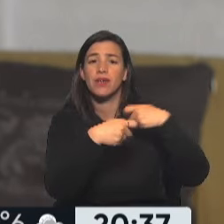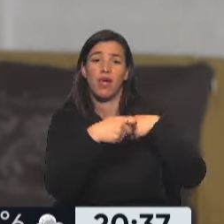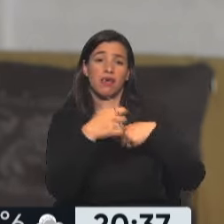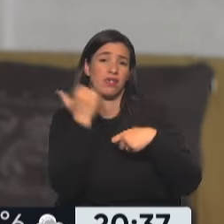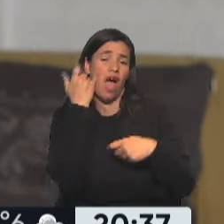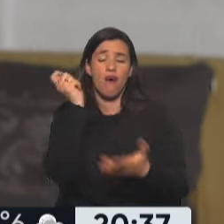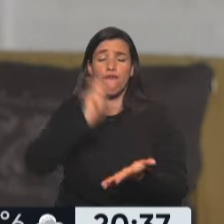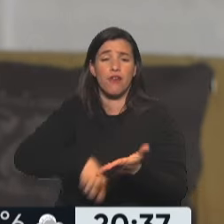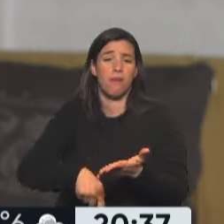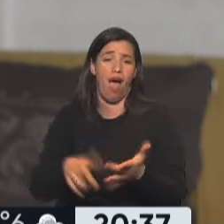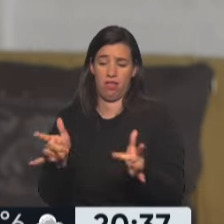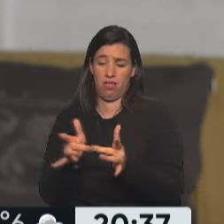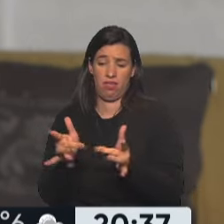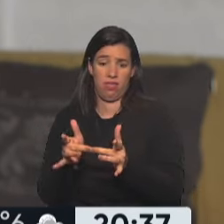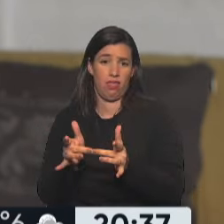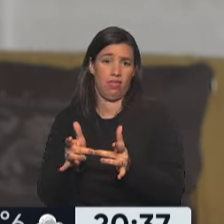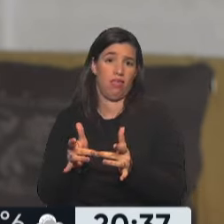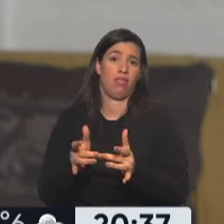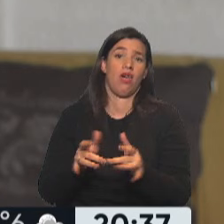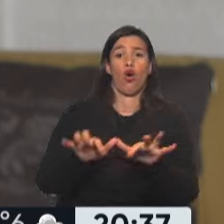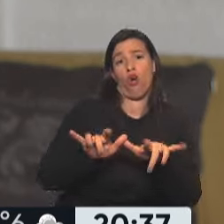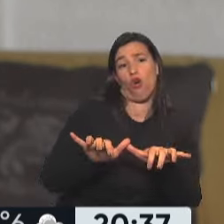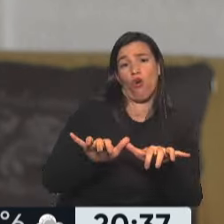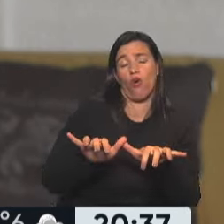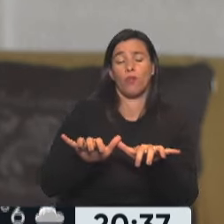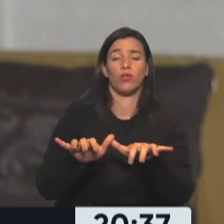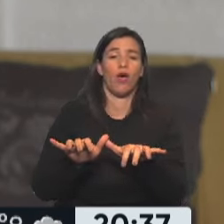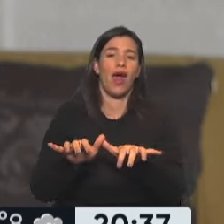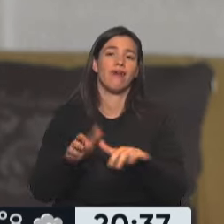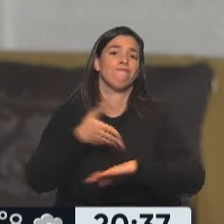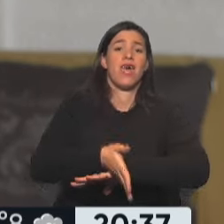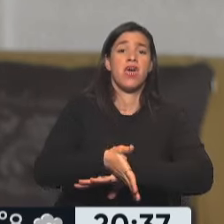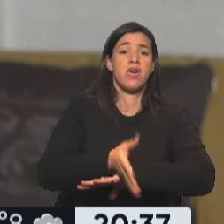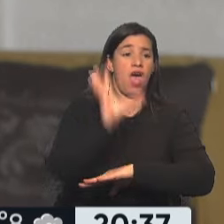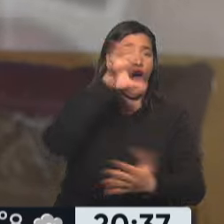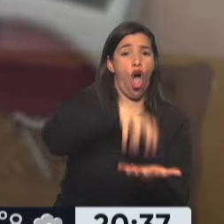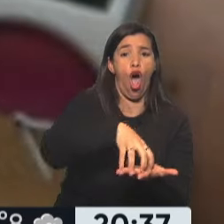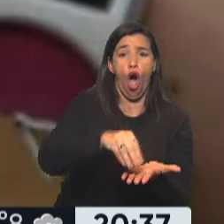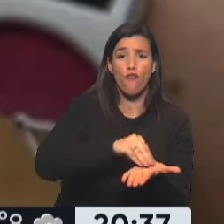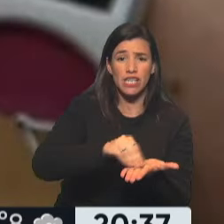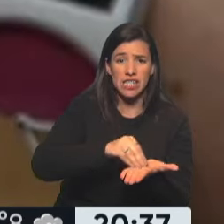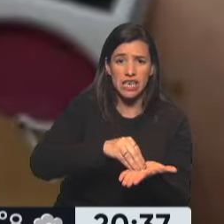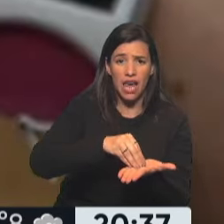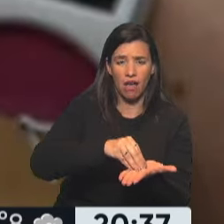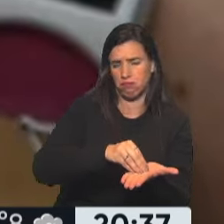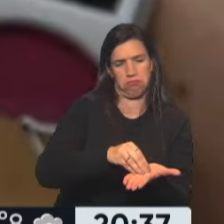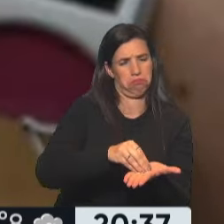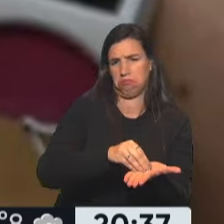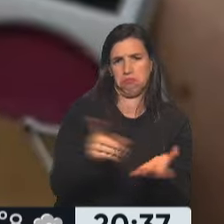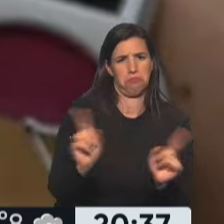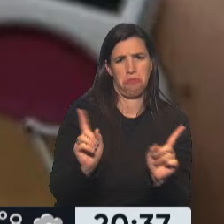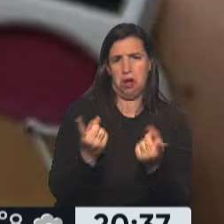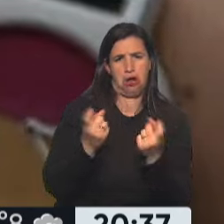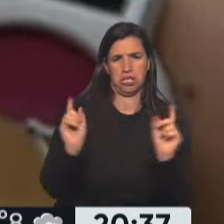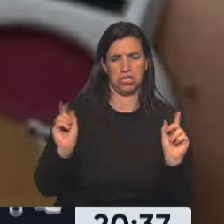o desde nuestra computadora de escritorio sin necesidad de acercarnos a una oficina presencialmente. ¿Todo tipo de trámites o alguno en